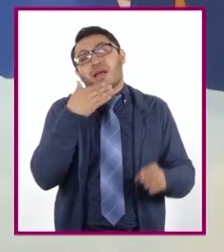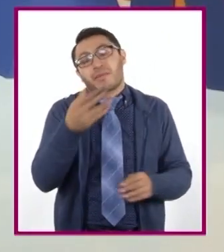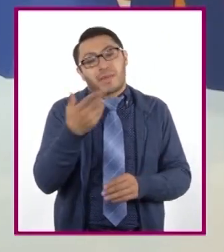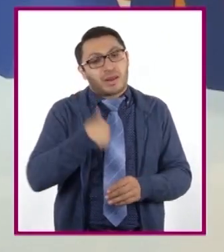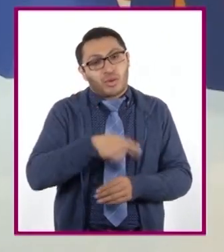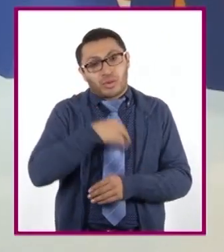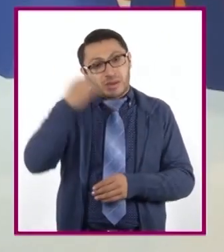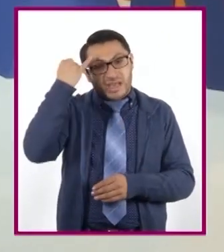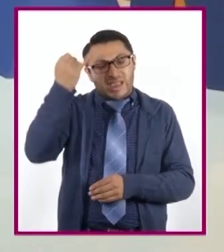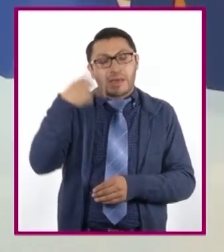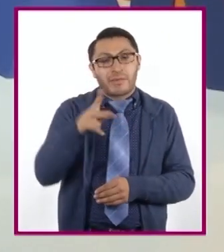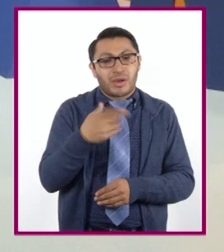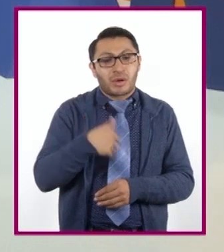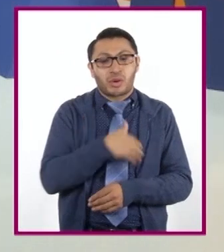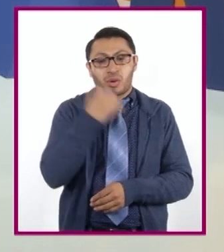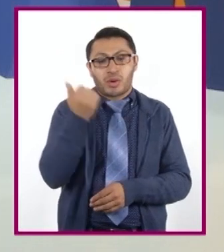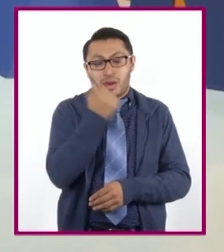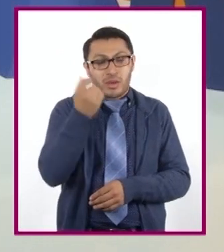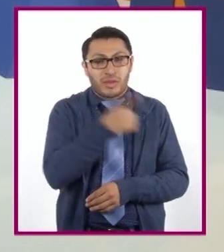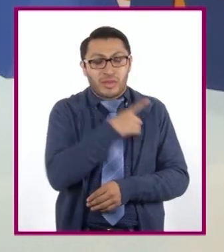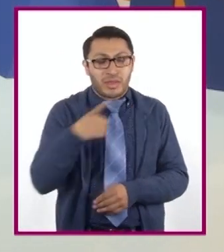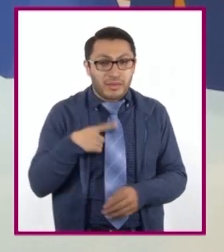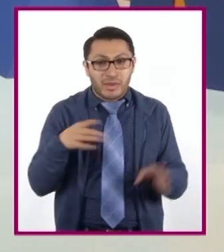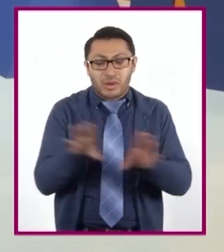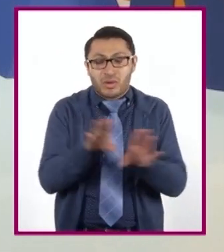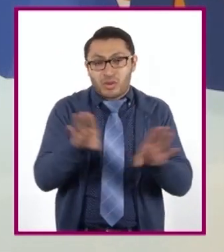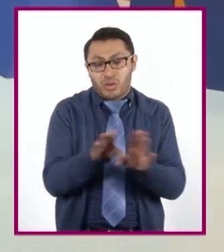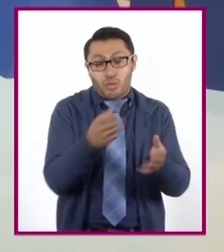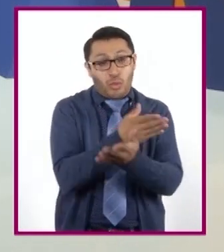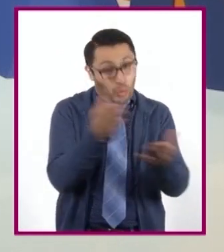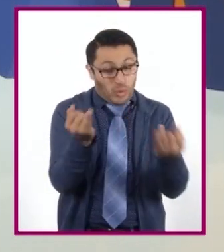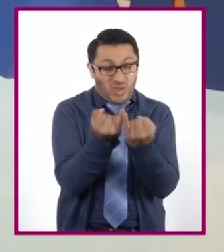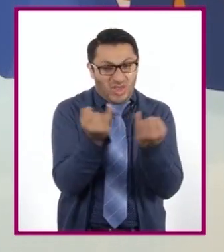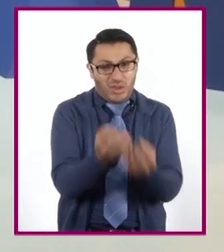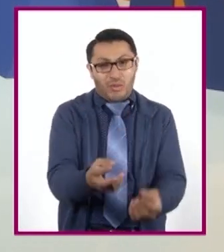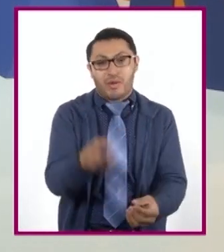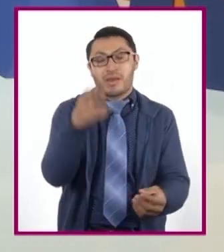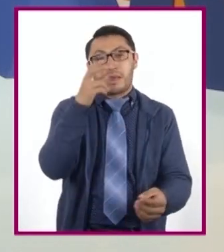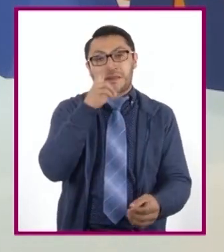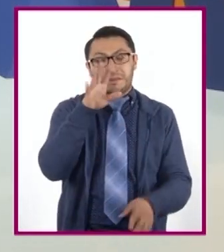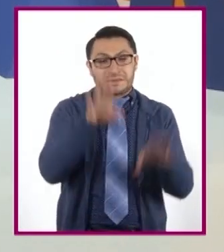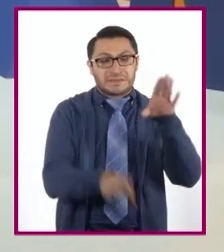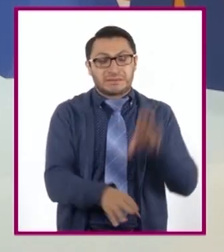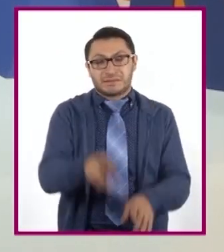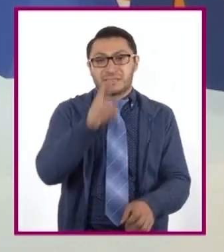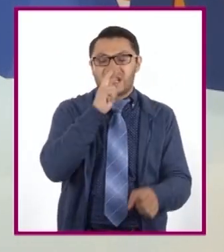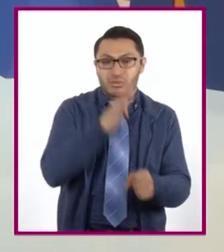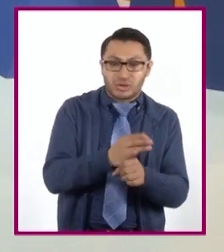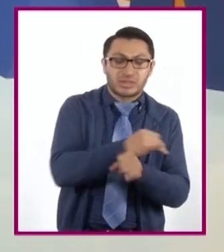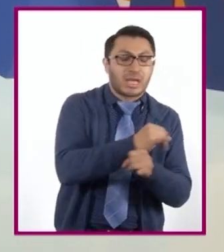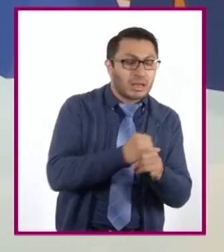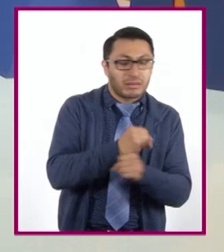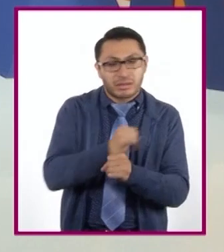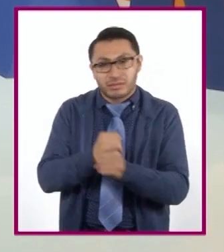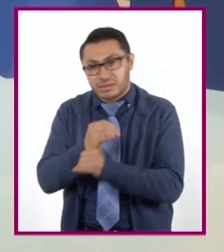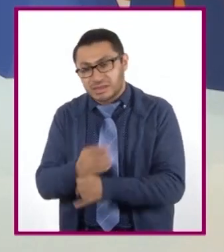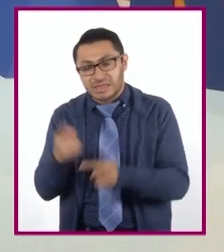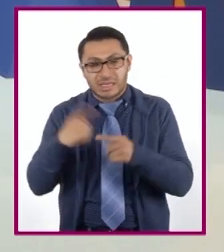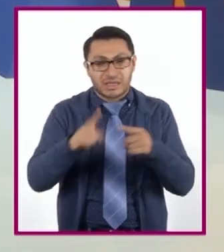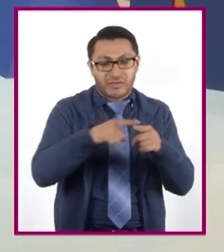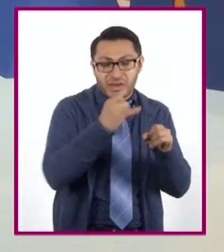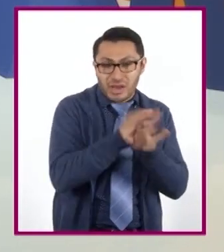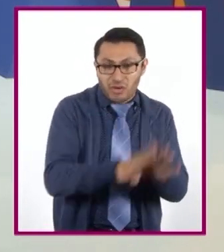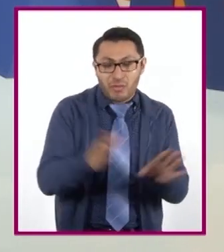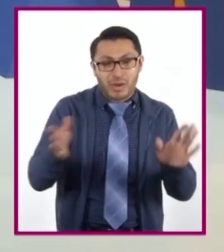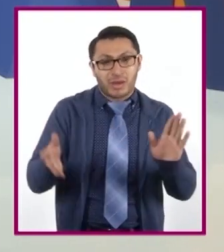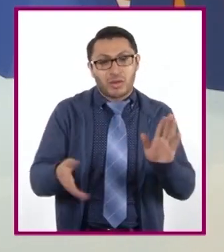embargo, como estudiantes, deben haber enfrentado situaciones en donde se les ha exigido prepararse, recabar información en fuentes diversas y